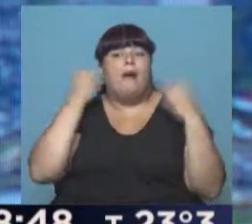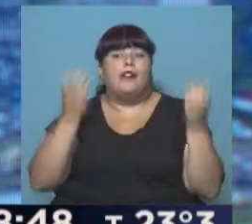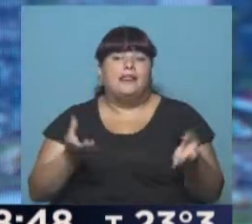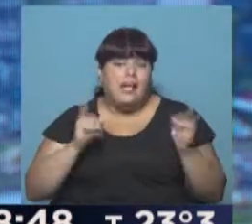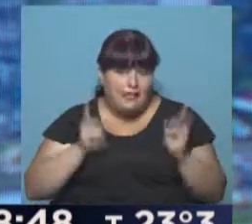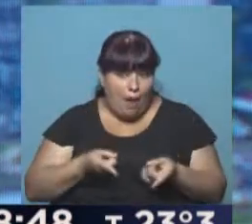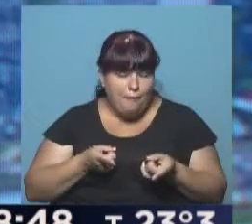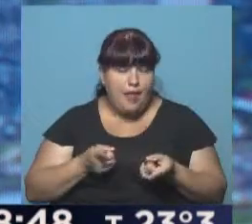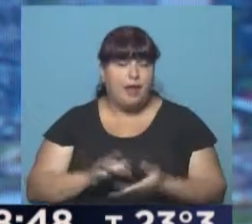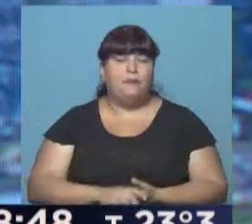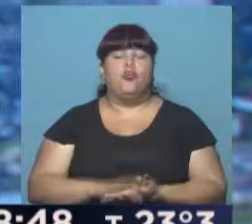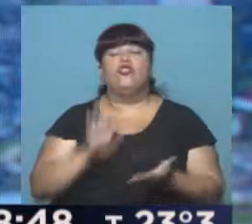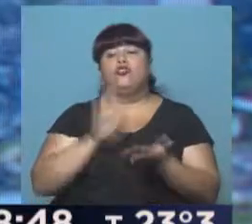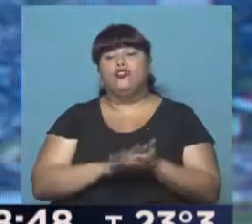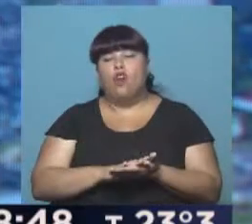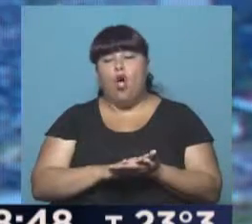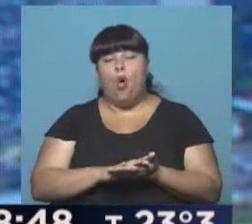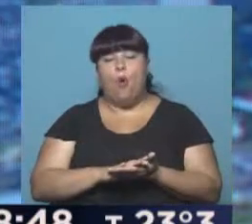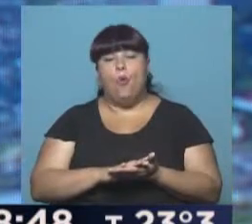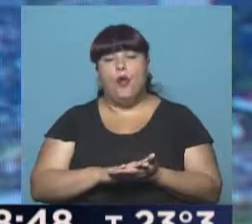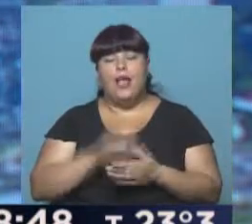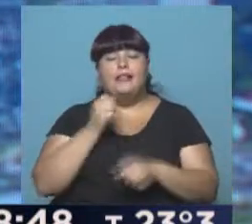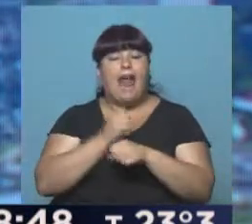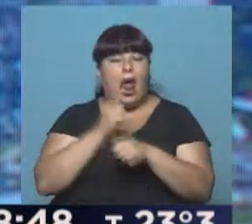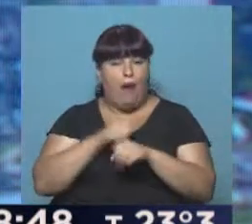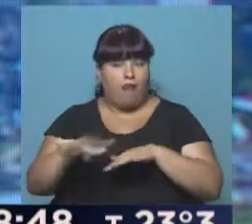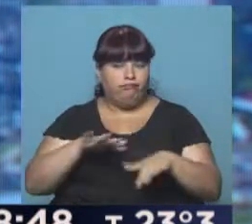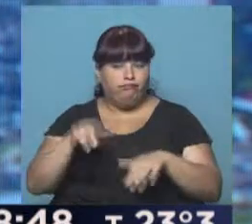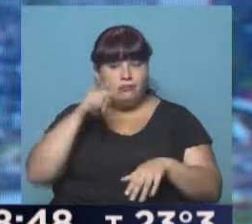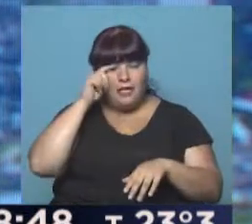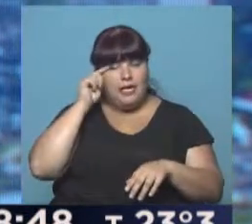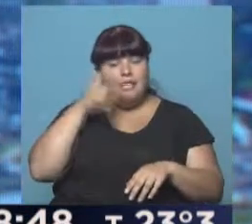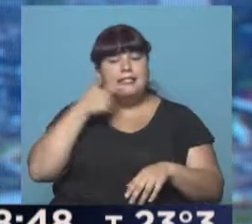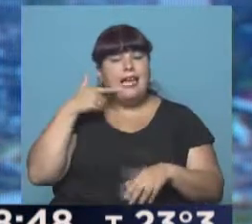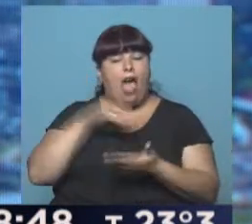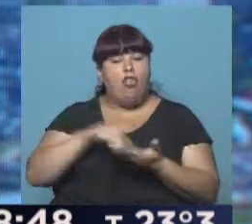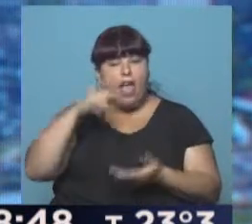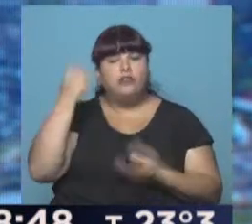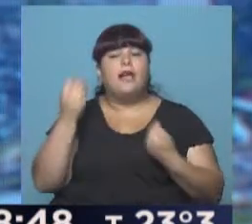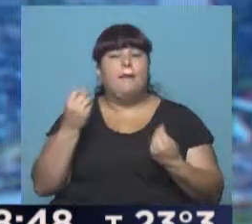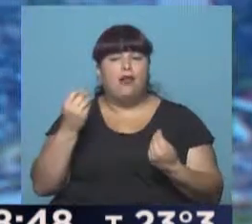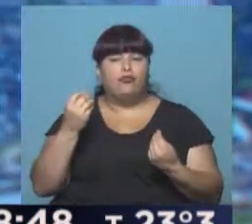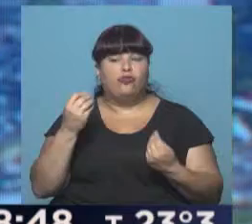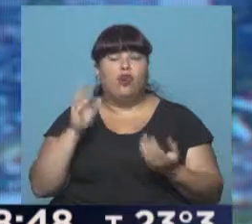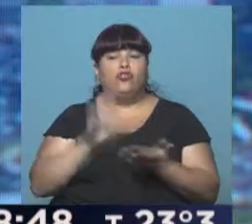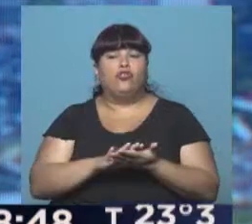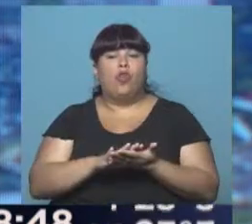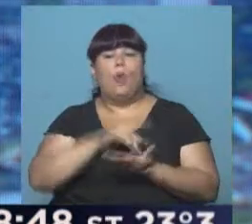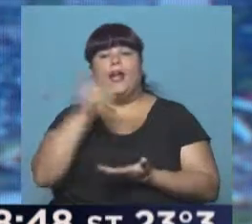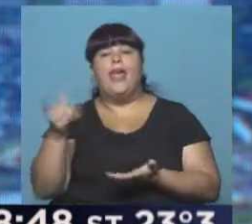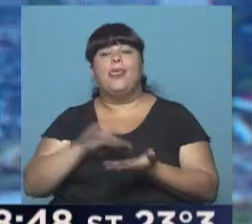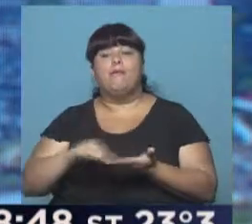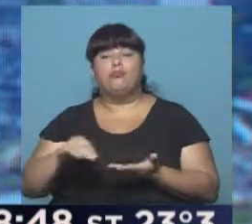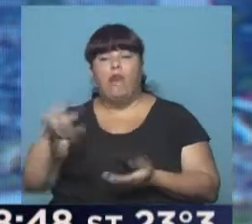también claro en base a la actividad que se dio en el senado nacional qué es lo que pasó en la cámara de